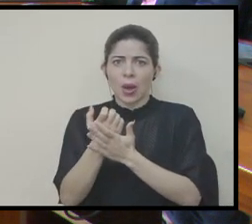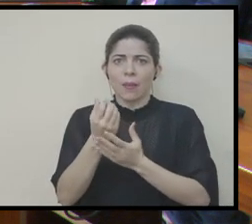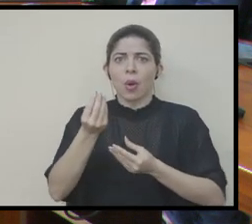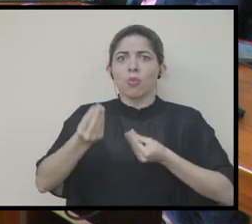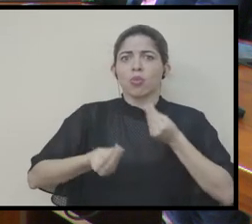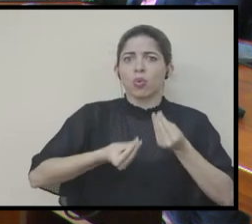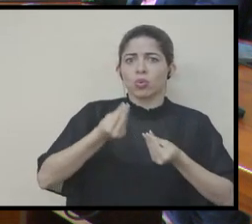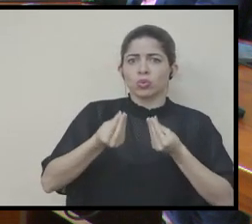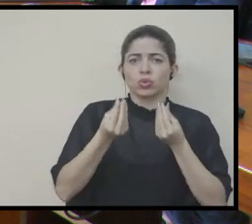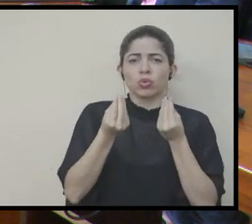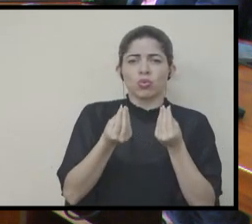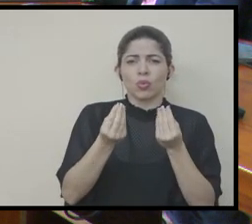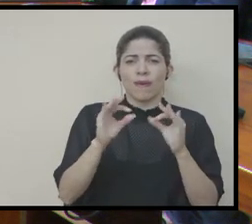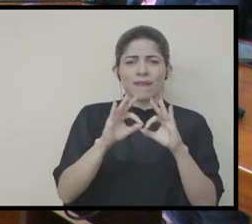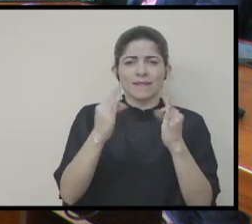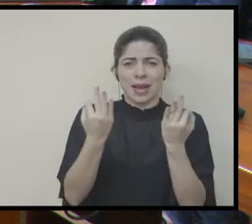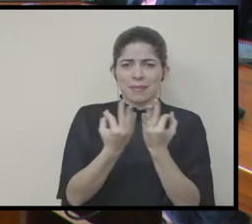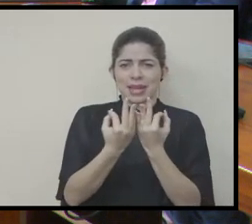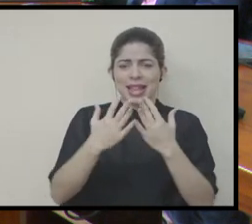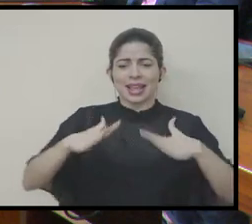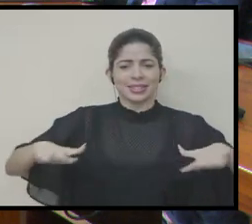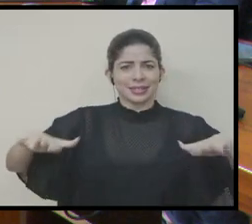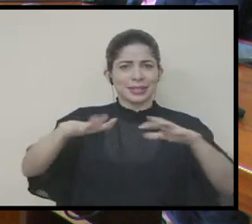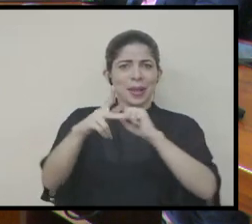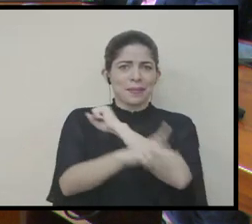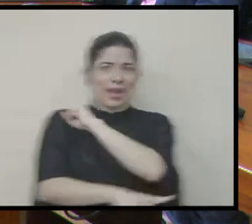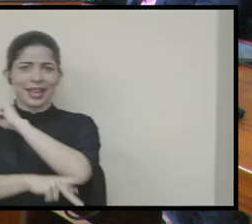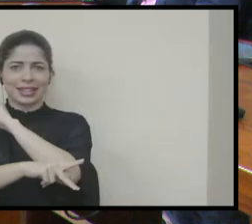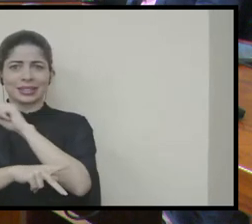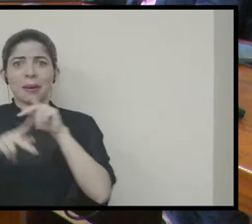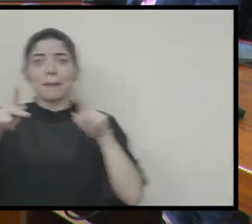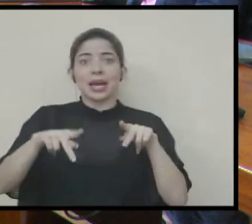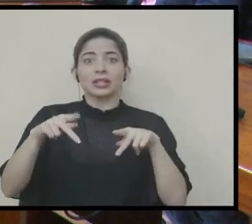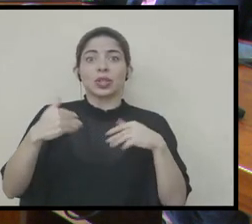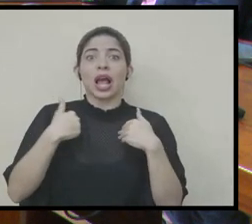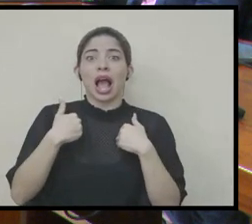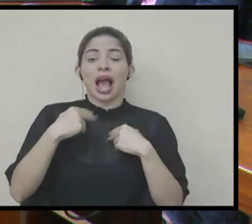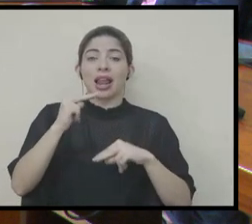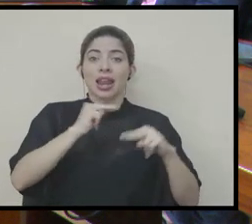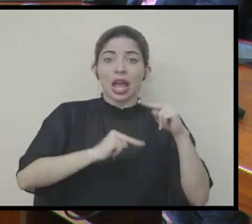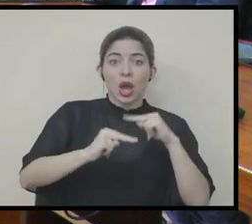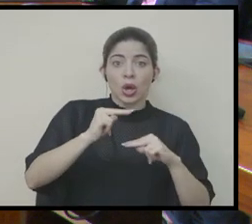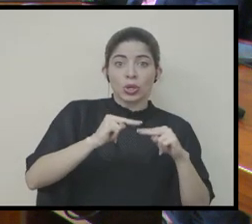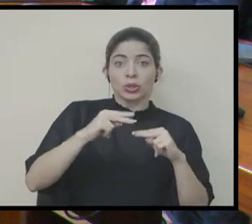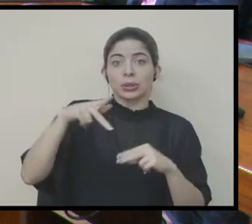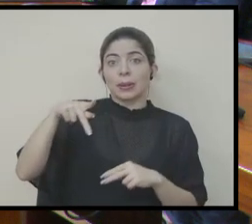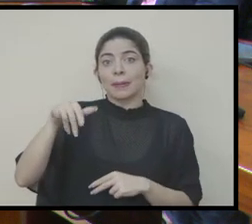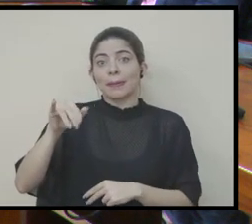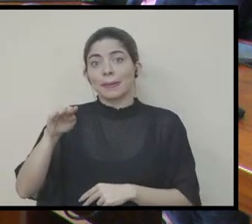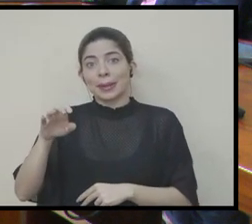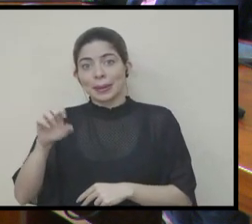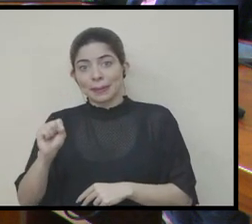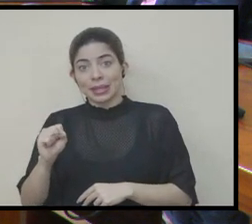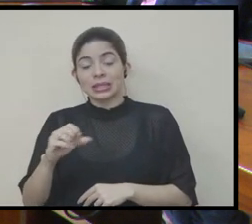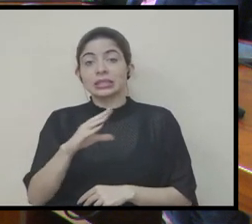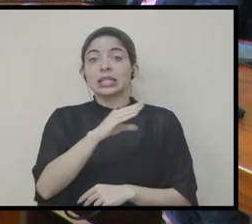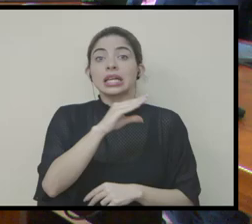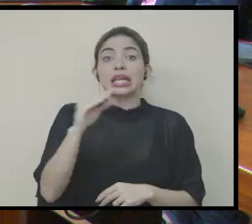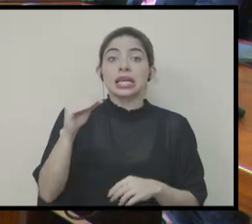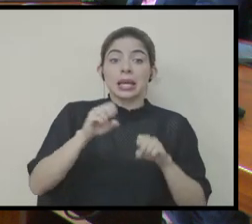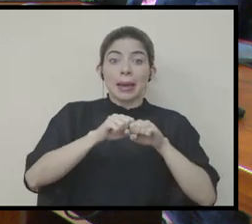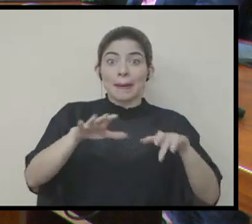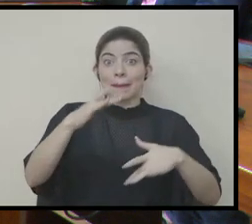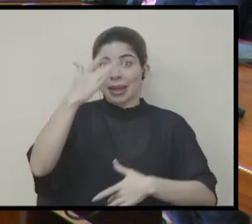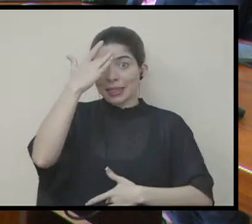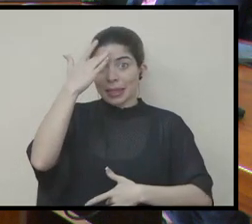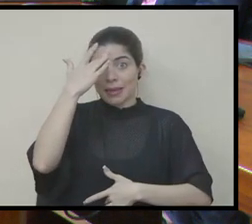de miles de familias en todo el país, de personas que tienen su negocio, su pyme, y que la pandemia